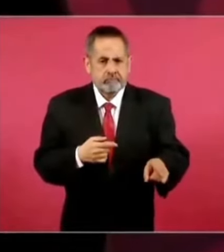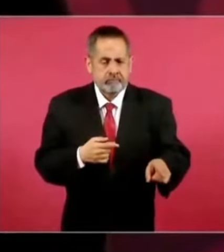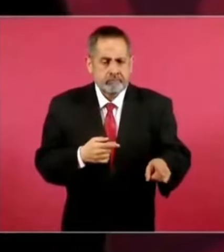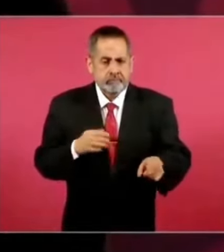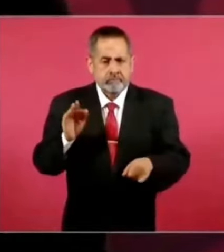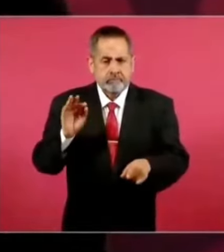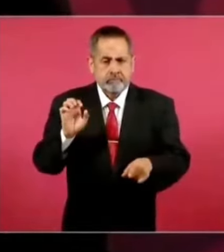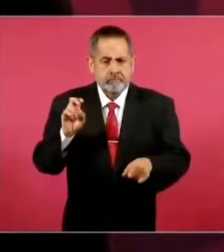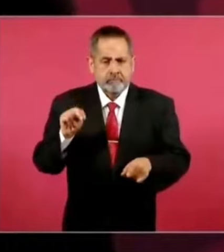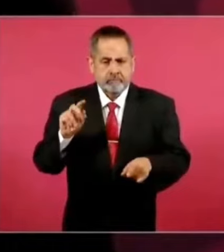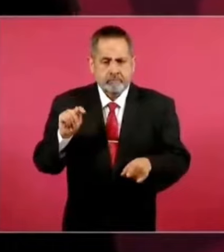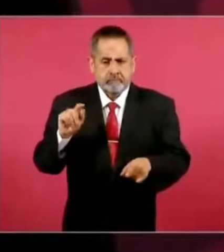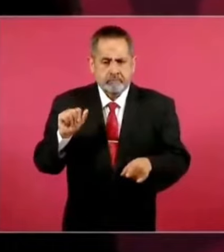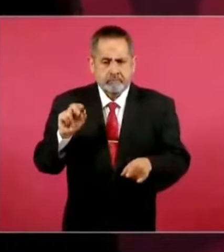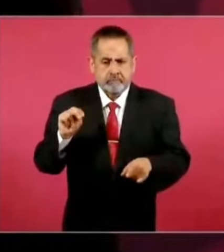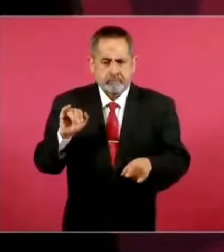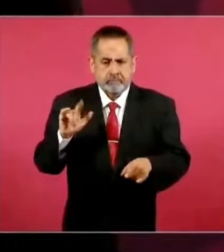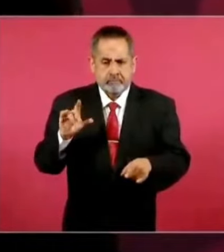fentanilo.